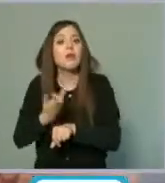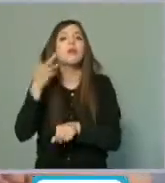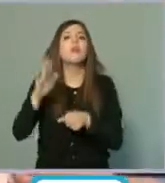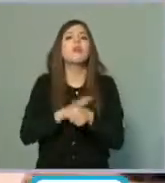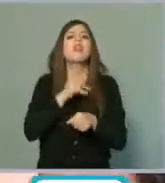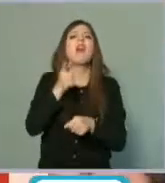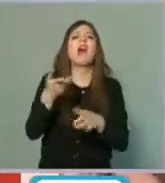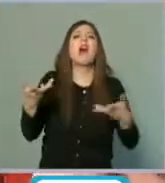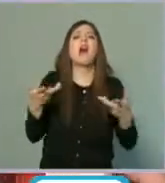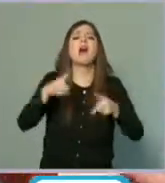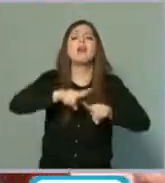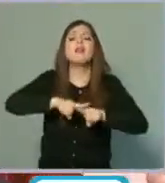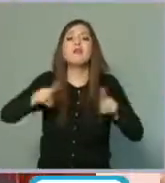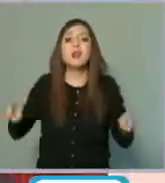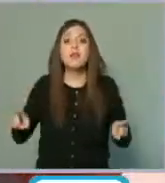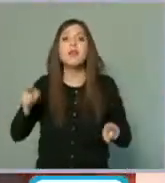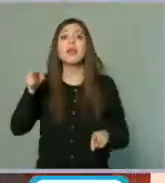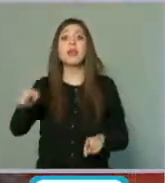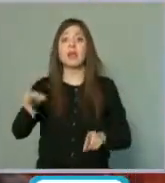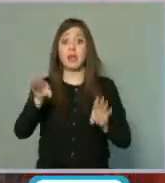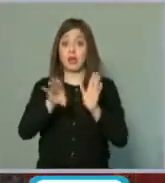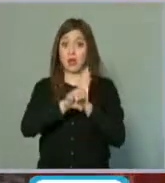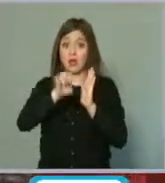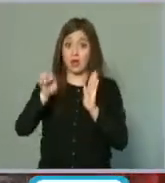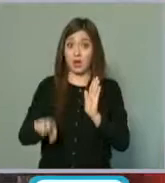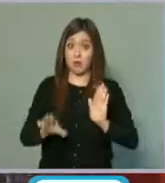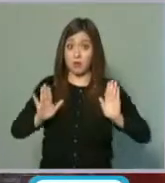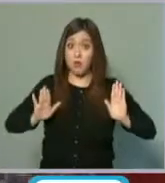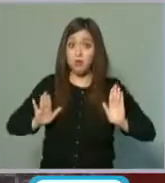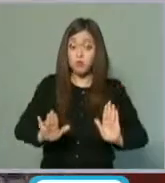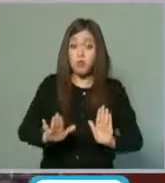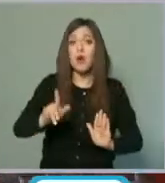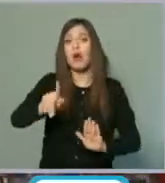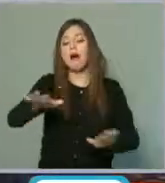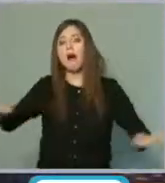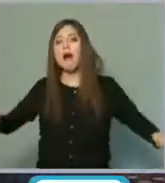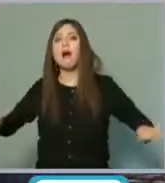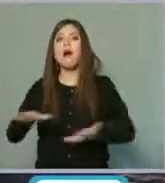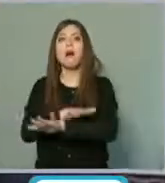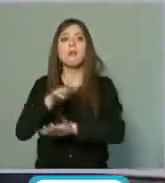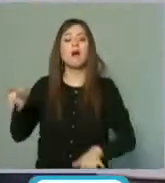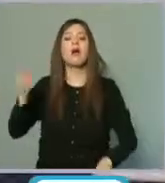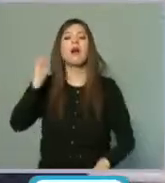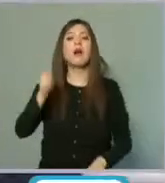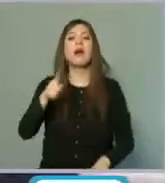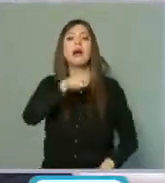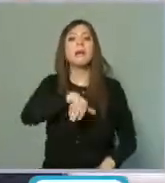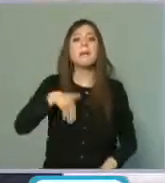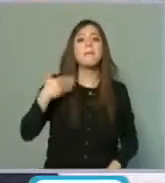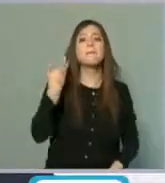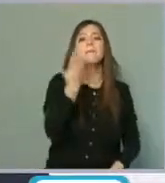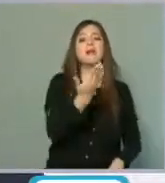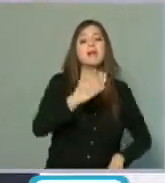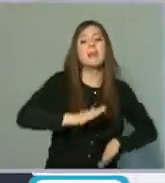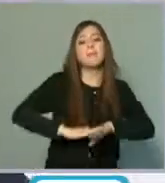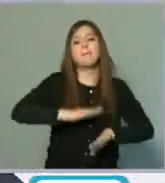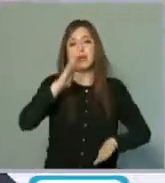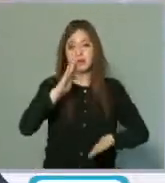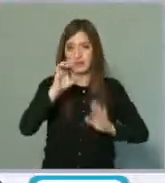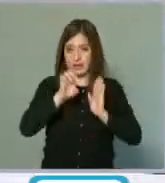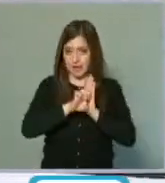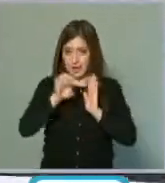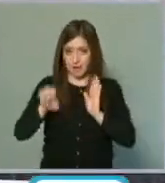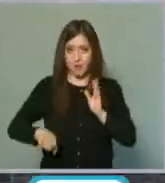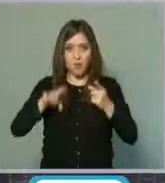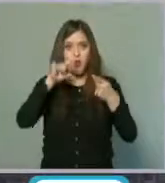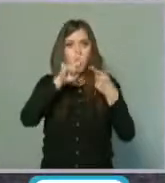porque, además de que para esta suspensión de Donald Trump, le exige que, pues, uno